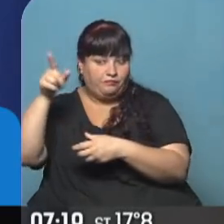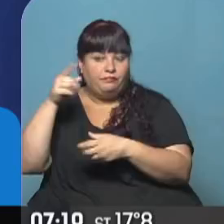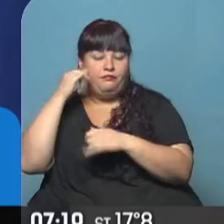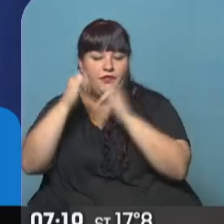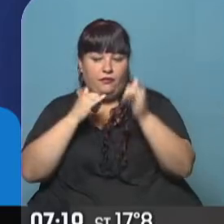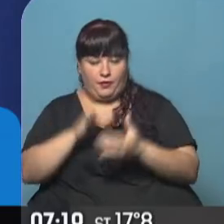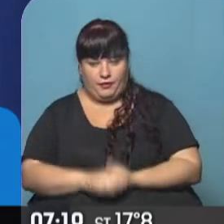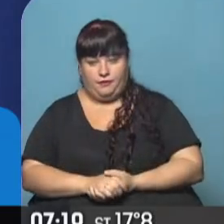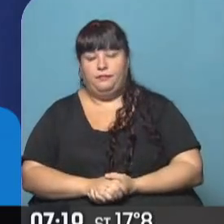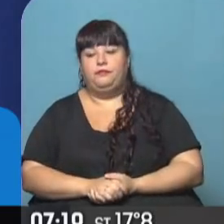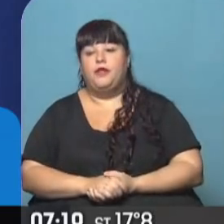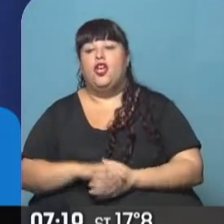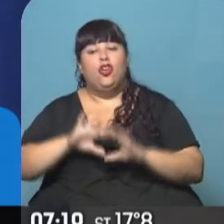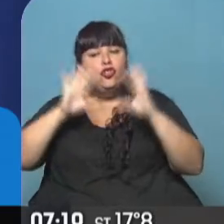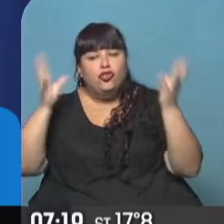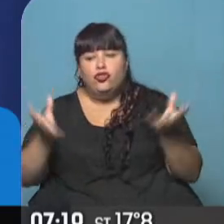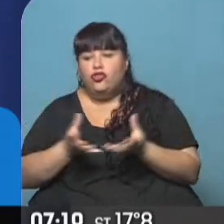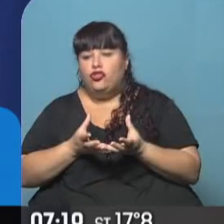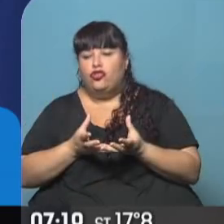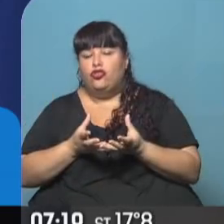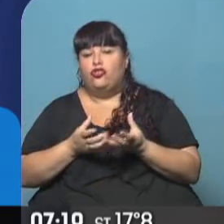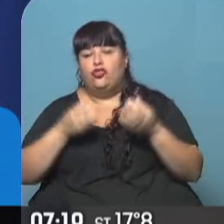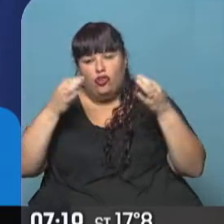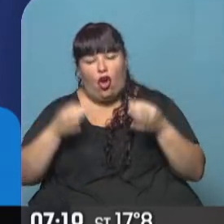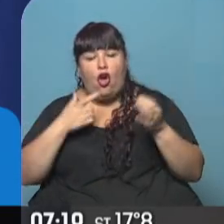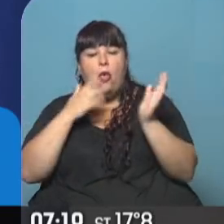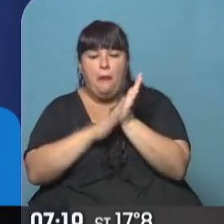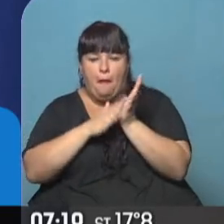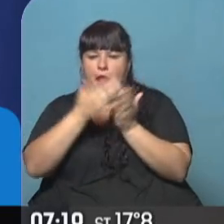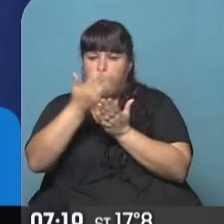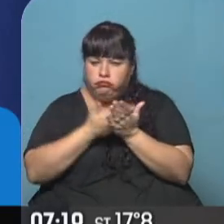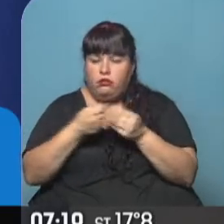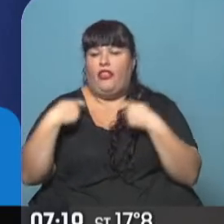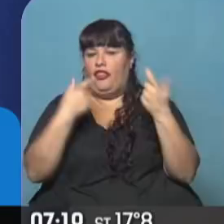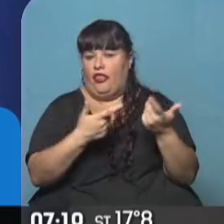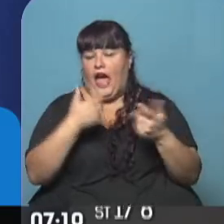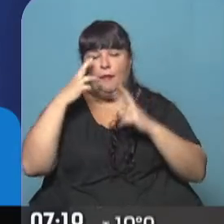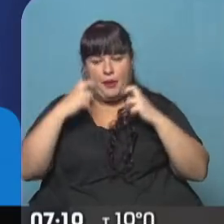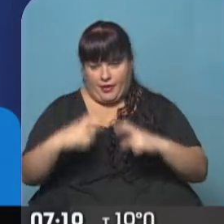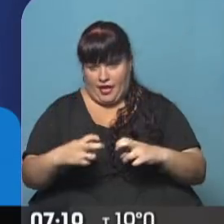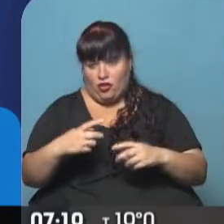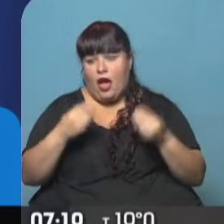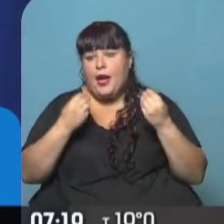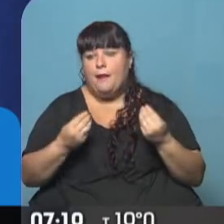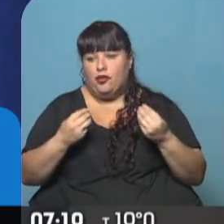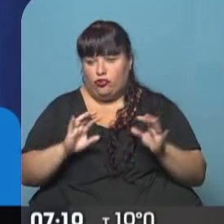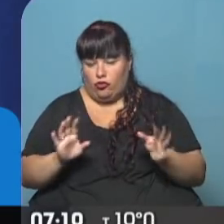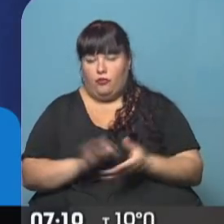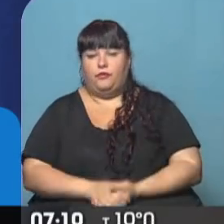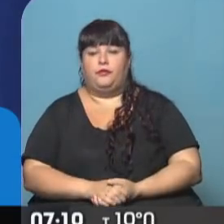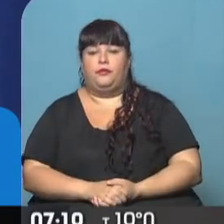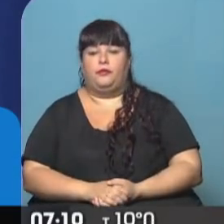para informarse, ¿no? Todo es material debidamente documentado, ponerlo a disposición para la investigación, para ver qué pasó.